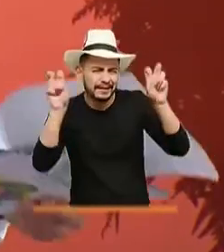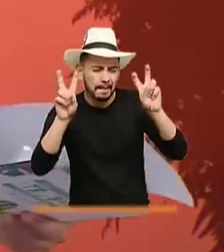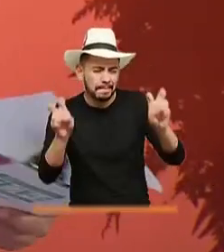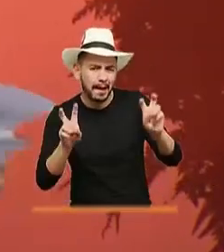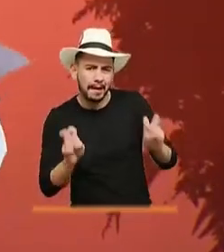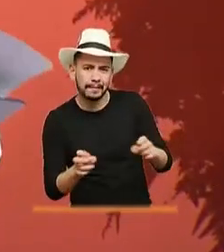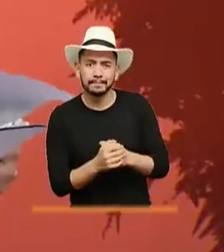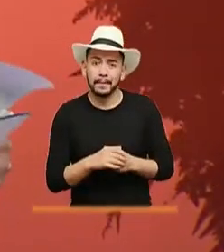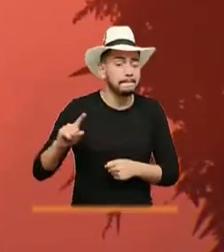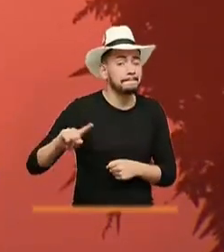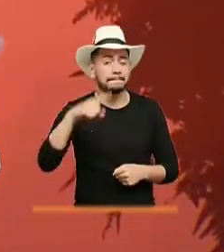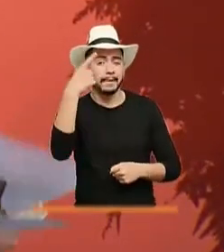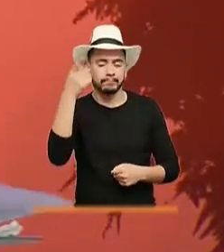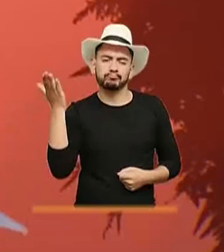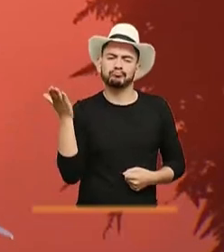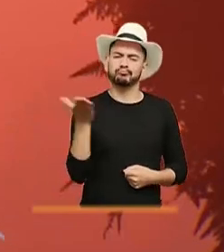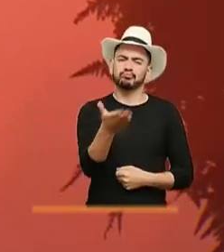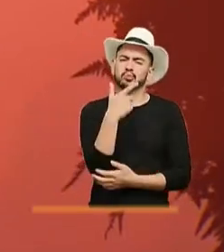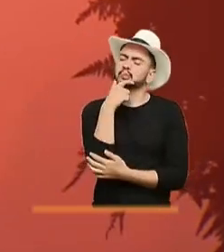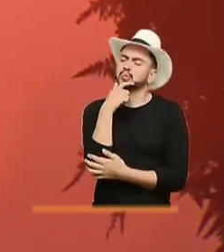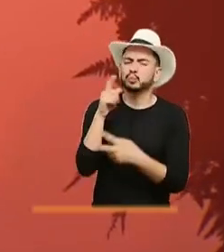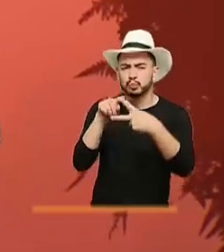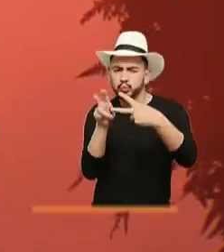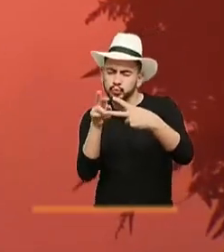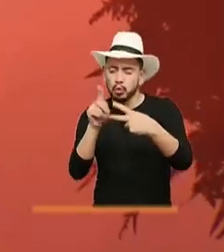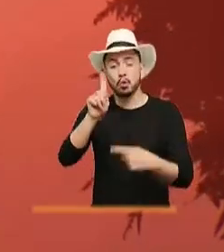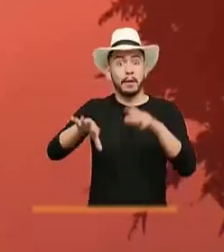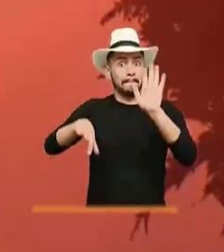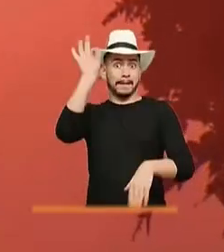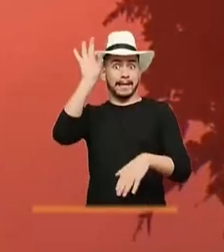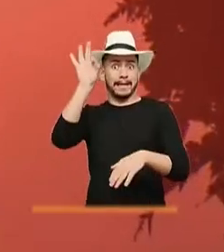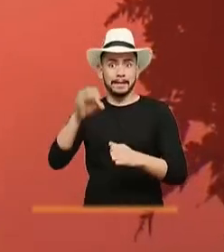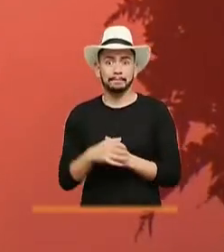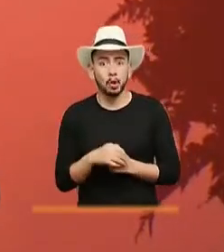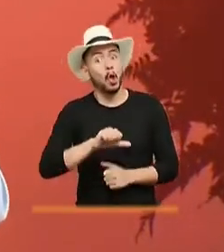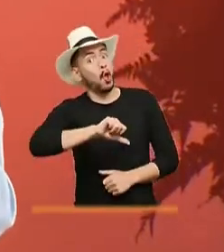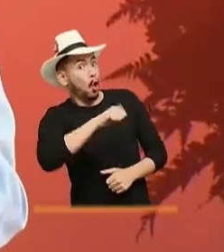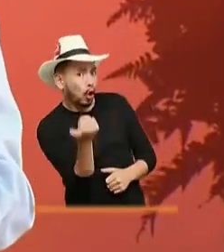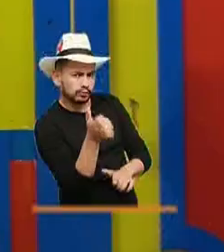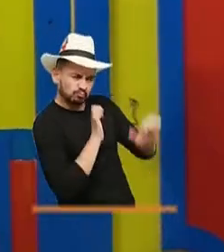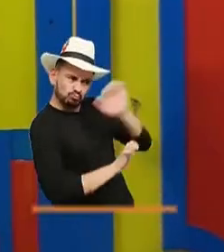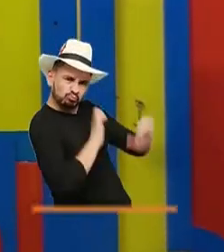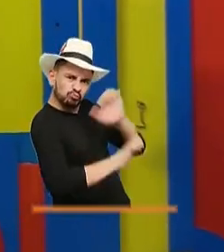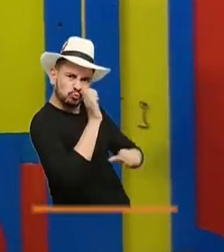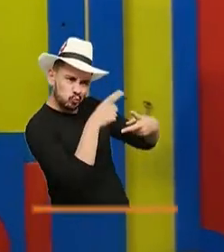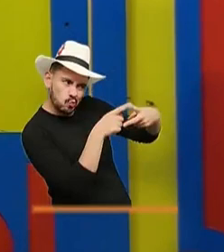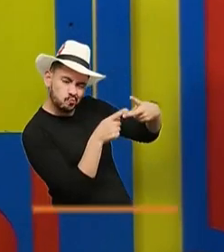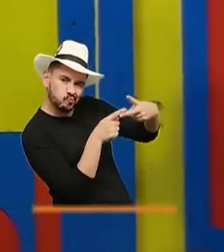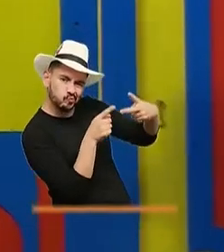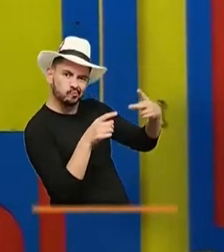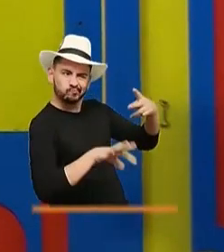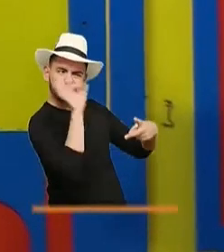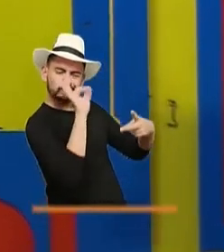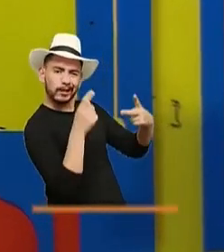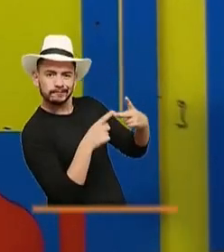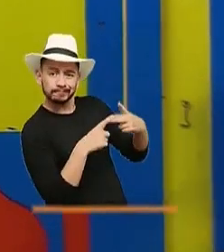ese elige uno de los conceptos y el otro tiene obligatoriamente que defender el otro punto. Con esa explicación, Ovidio,